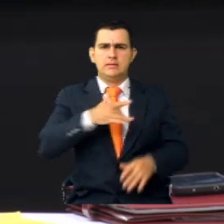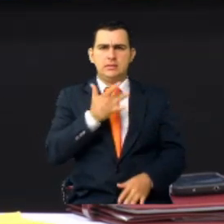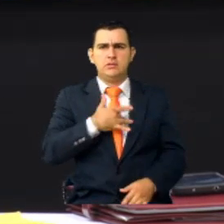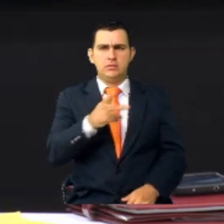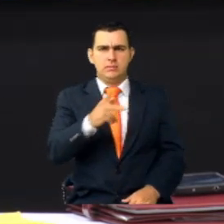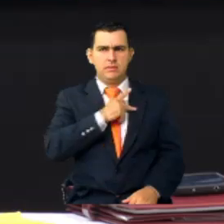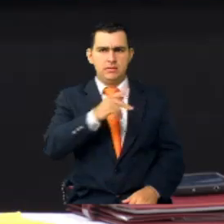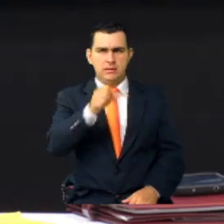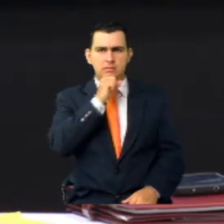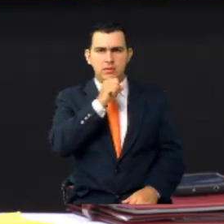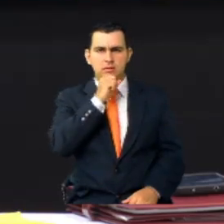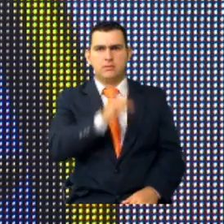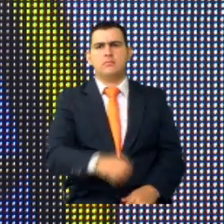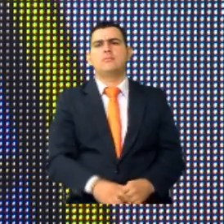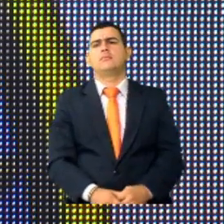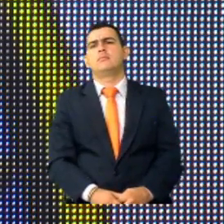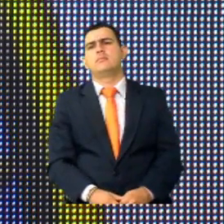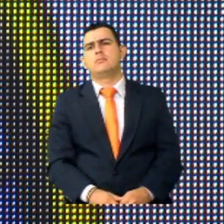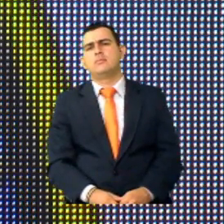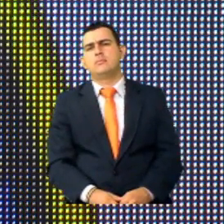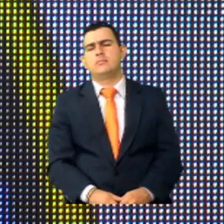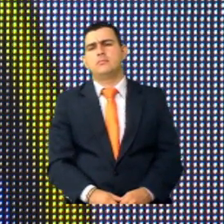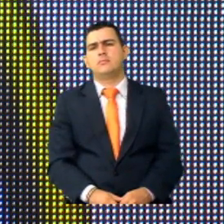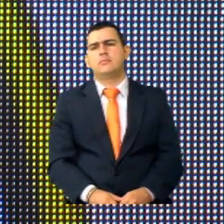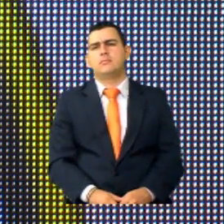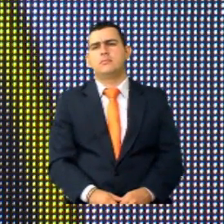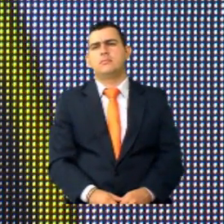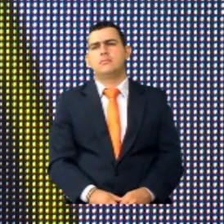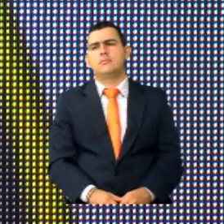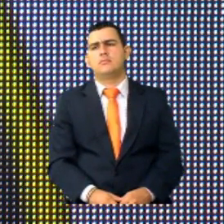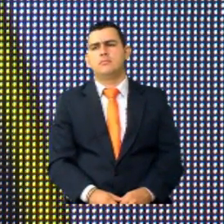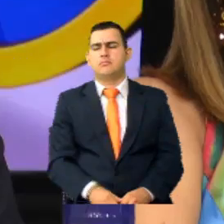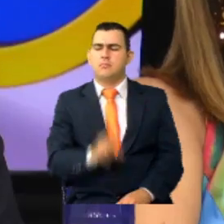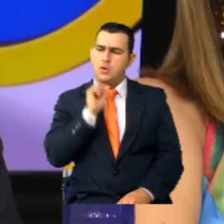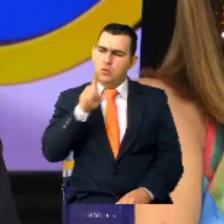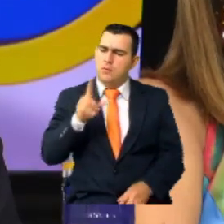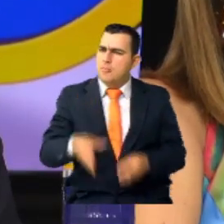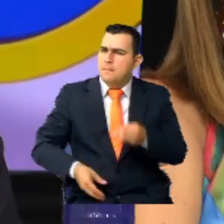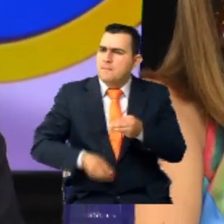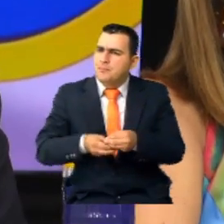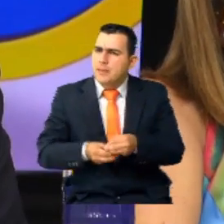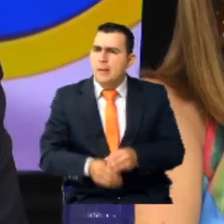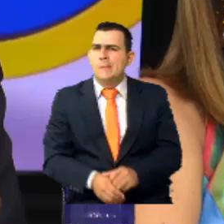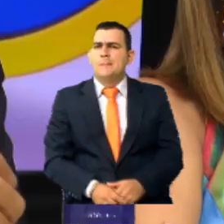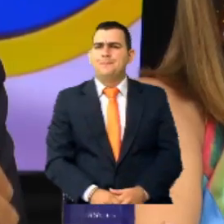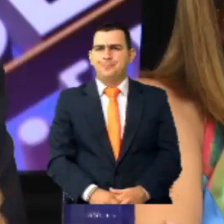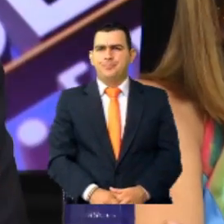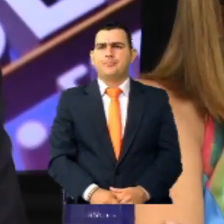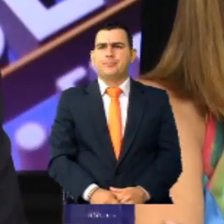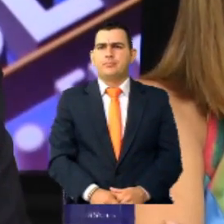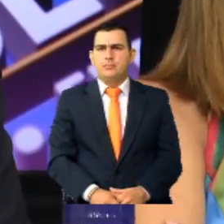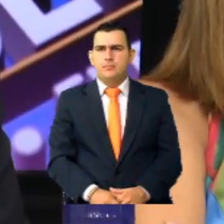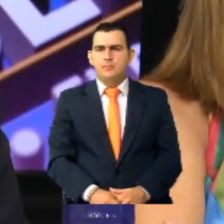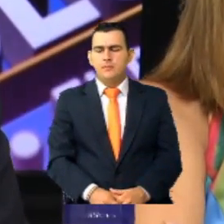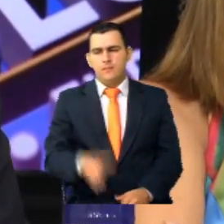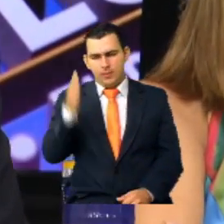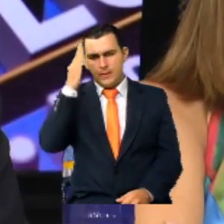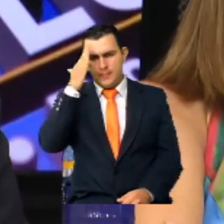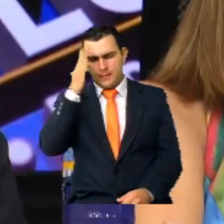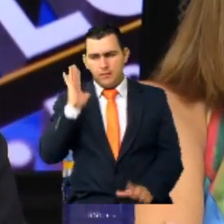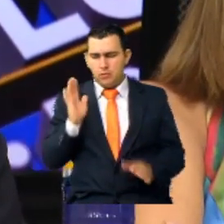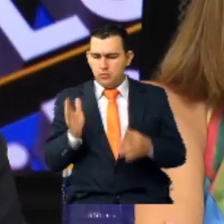Bermeja. El turno de la contrapregunta, Pedro Severiche, para el candidato Horacio Nao. De todas maneras, como quiera que administrar Barranca